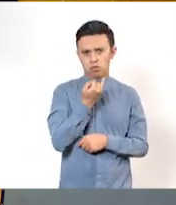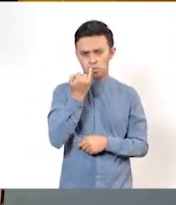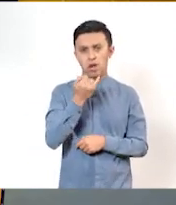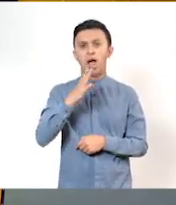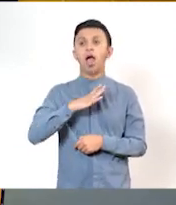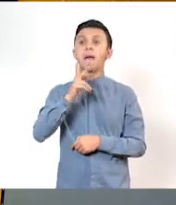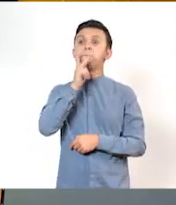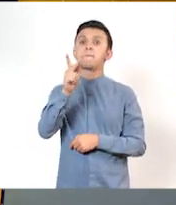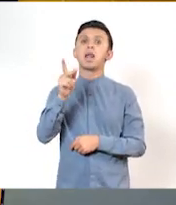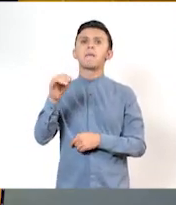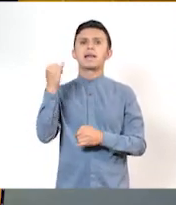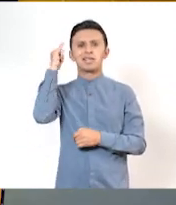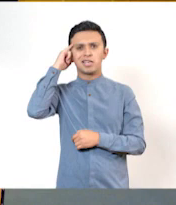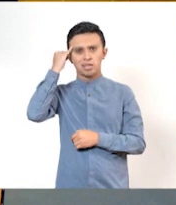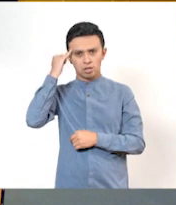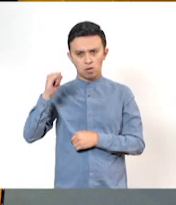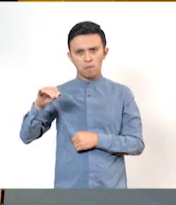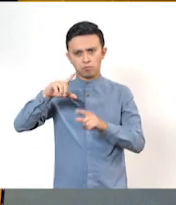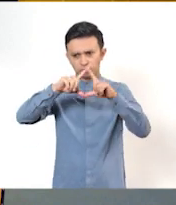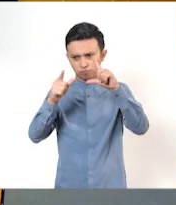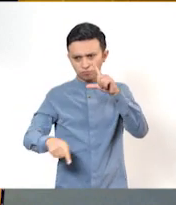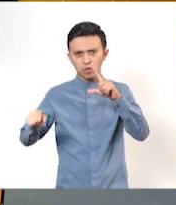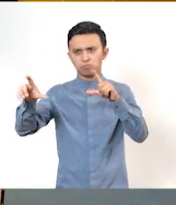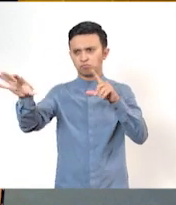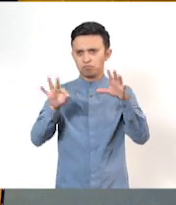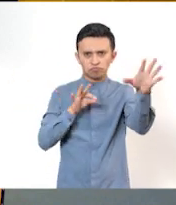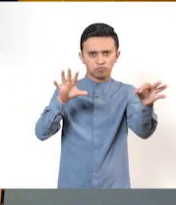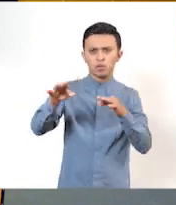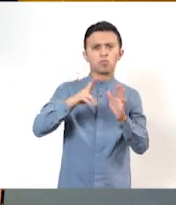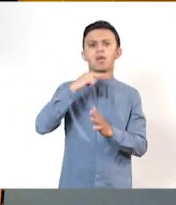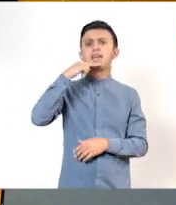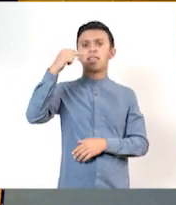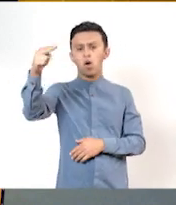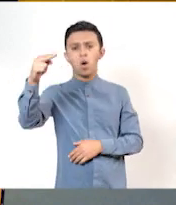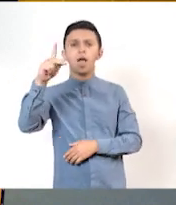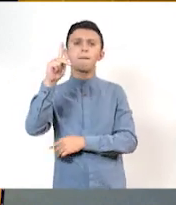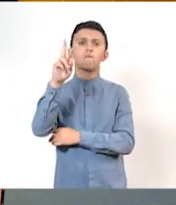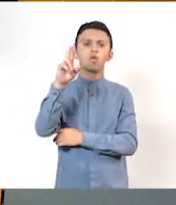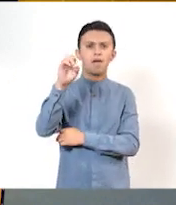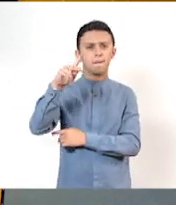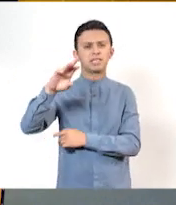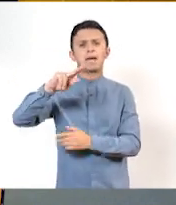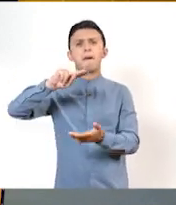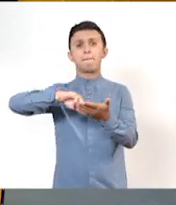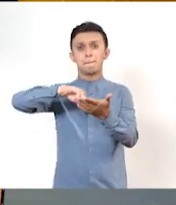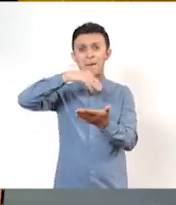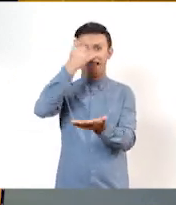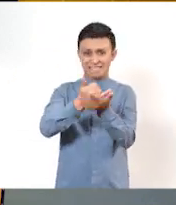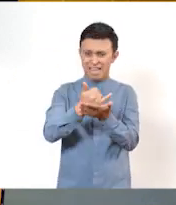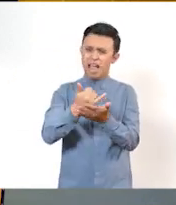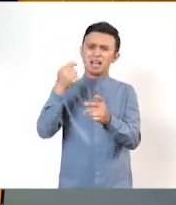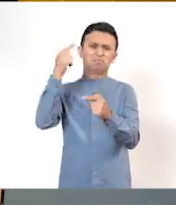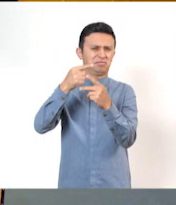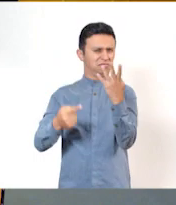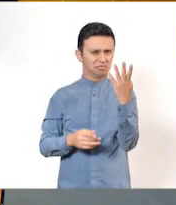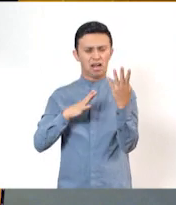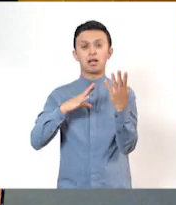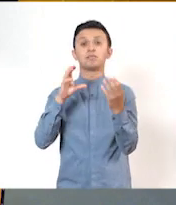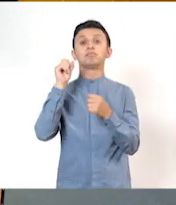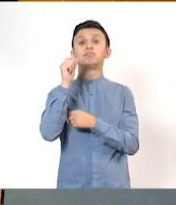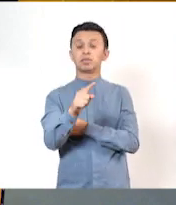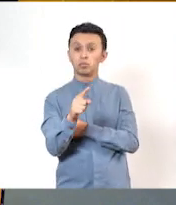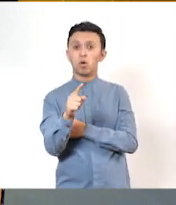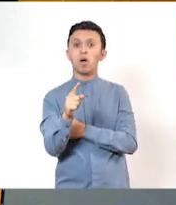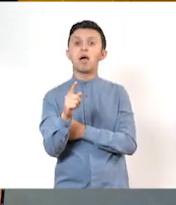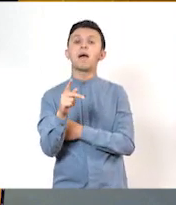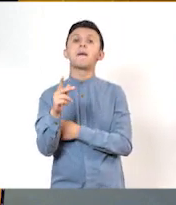palabras que vienen de las lenguas originarias de nuestro país, como el náhuatl, del purépecha, del maya, entre otras. También